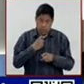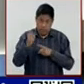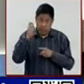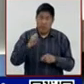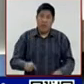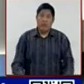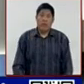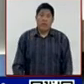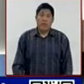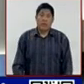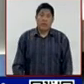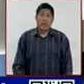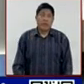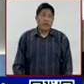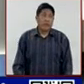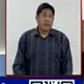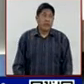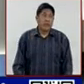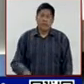afectando.